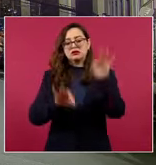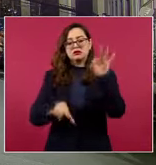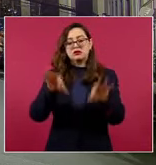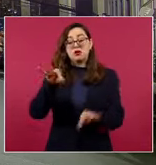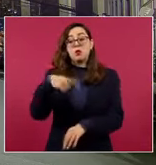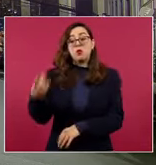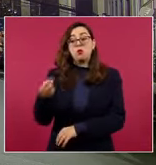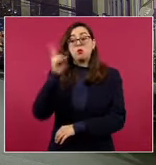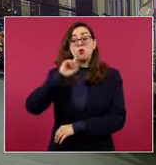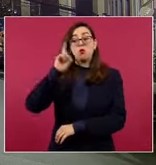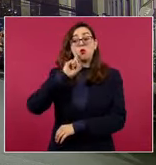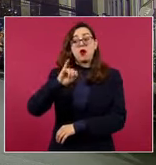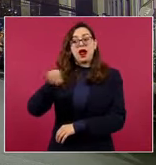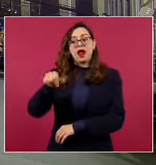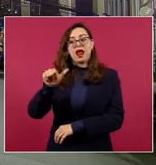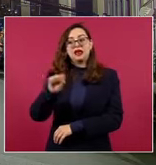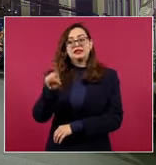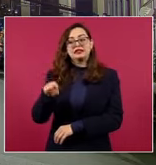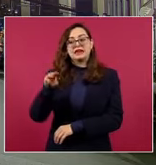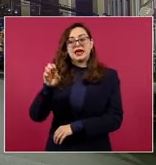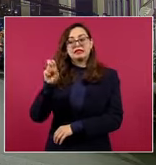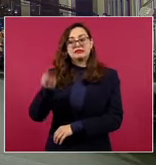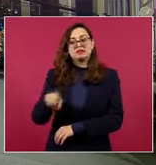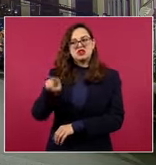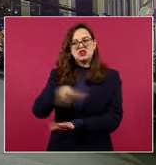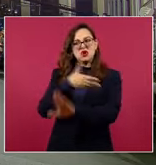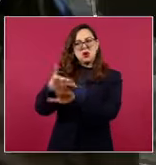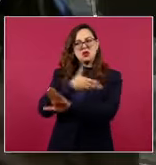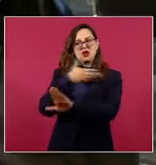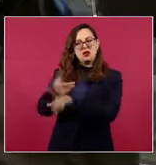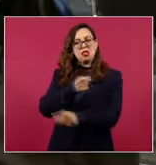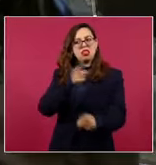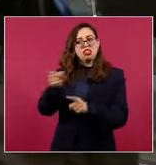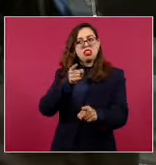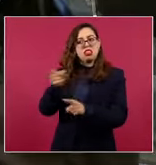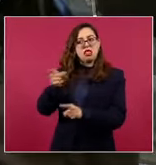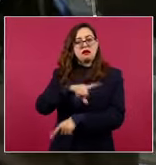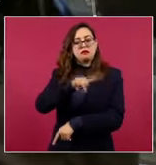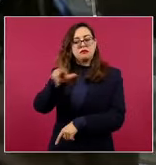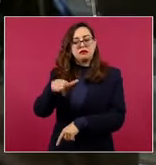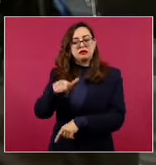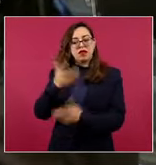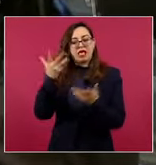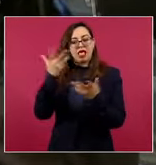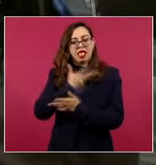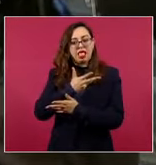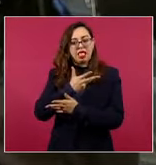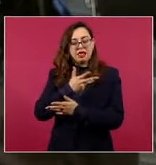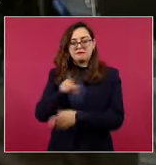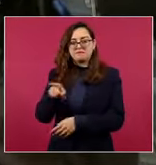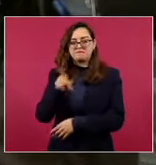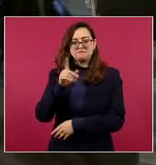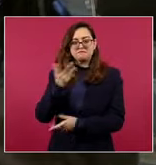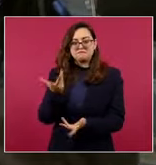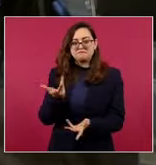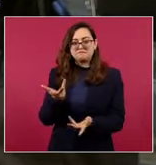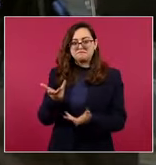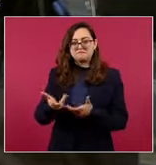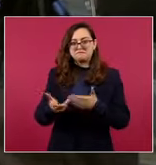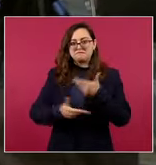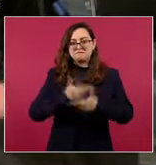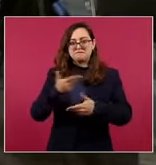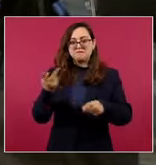la ministra Yasmín Esquivel. Muchas de las situaciones que se han dado, usted también ya se ha pronunciado al respecto, pero surge toda esta situación, todo este